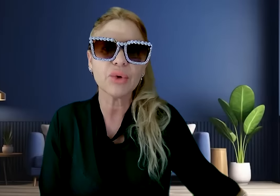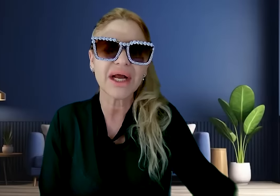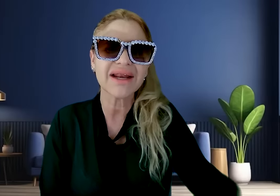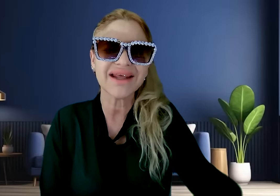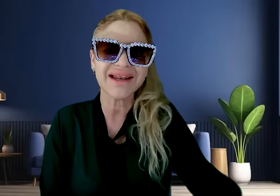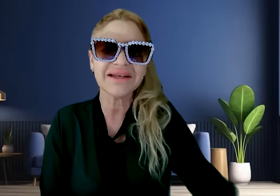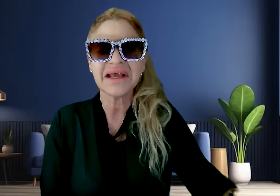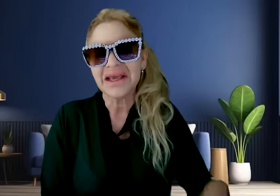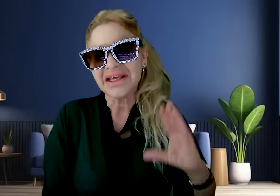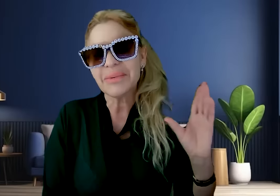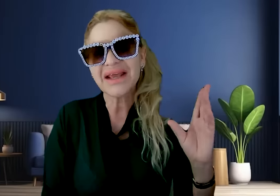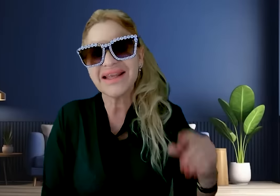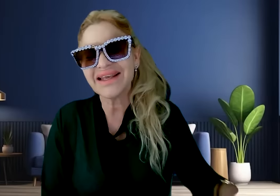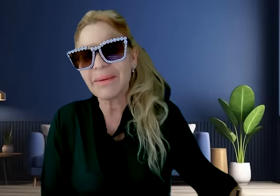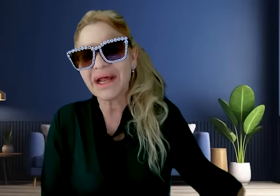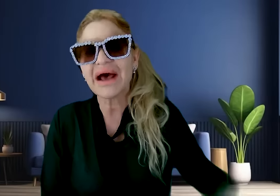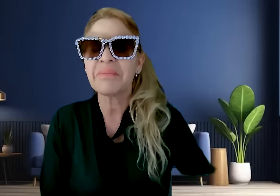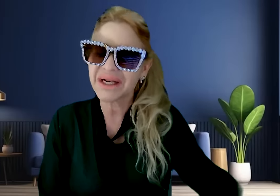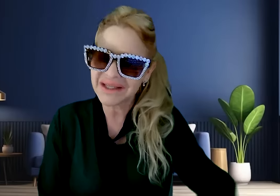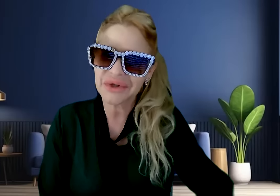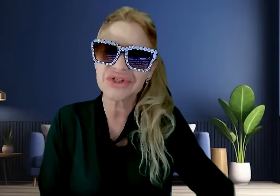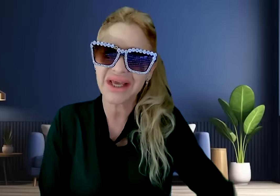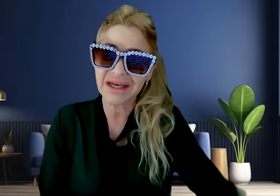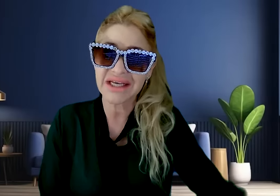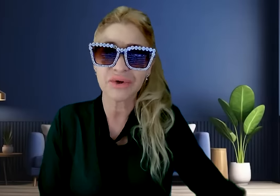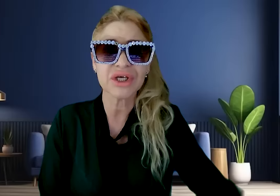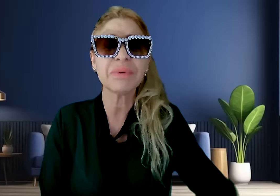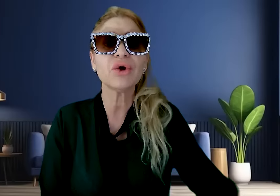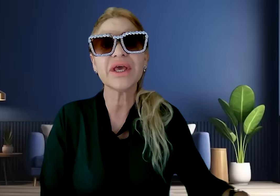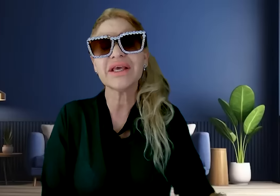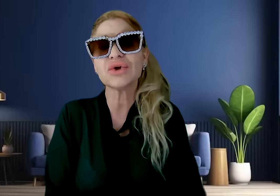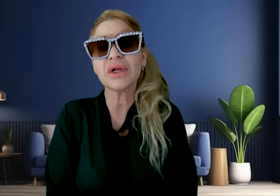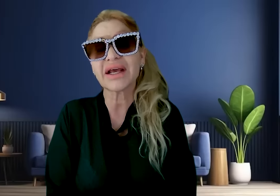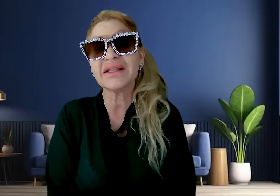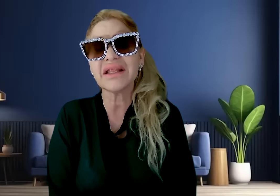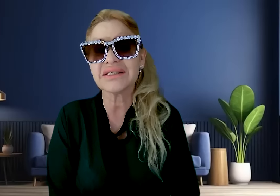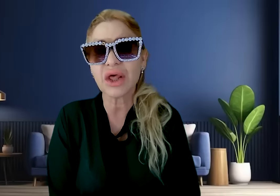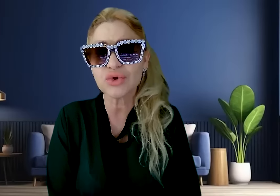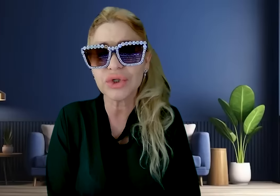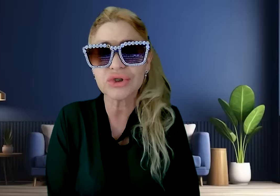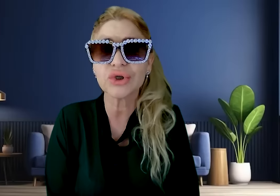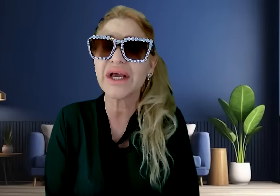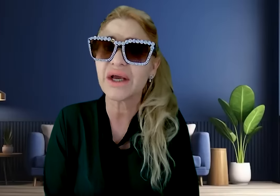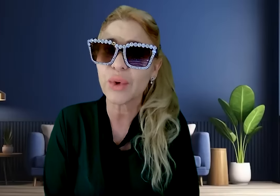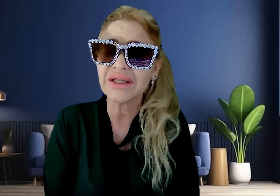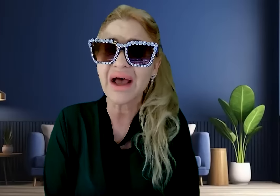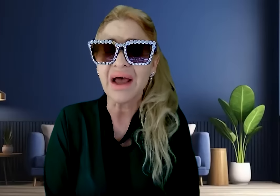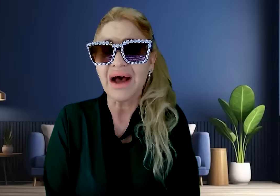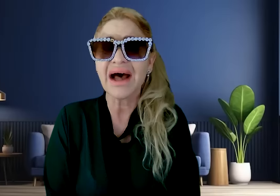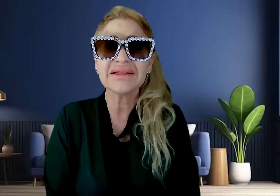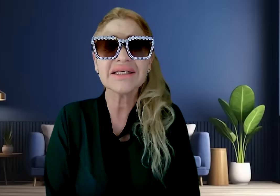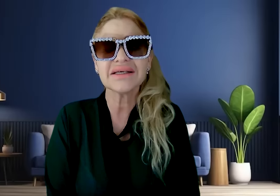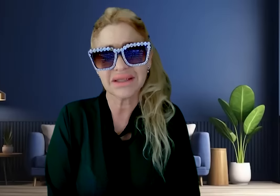huracán, por el huracán Helene, y Biden y Kamala perdidos en el llano. Espero que esto la gente de Estados Unidos lo tenga en